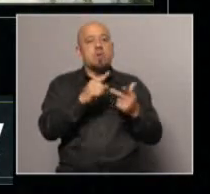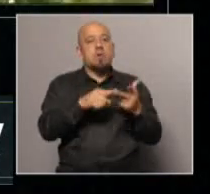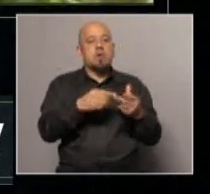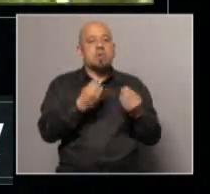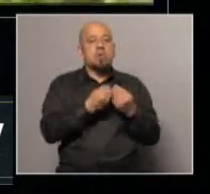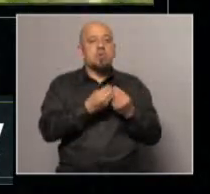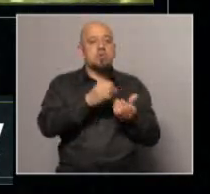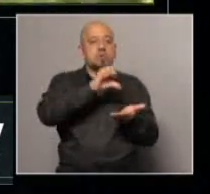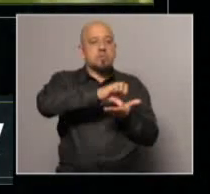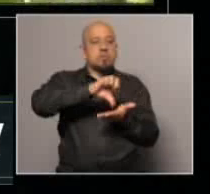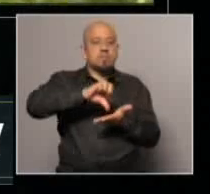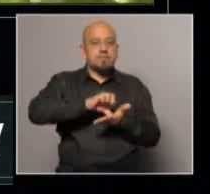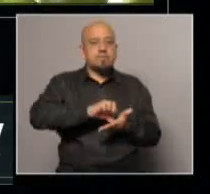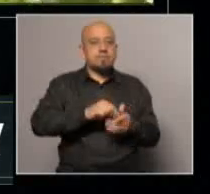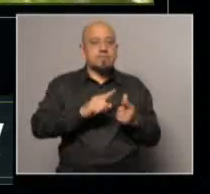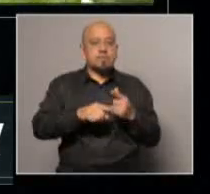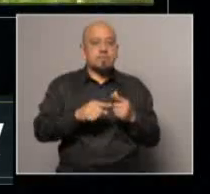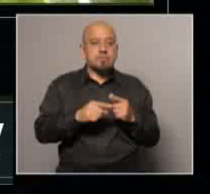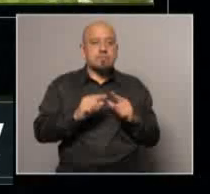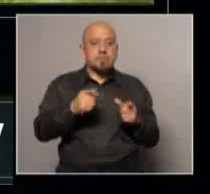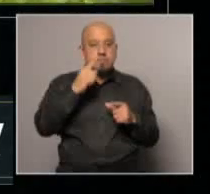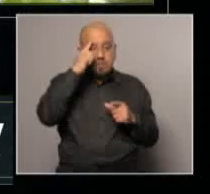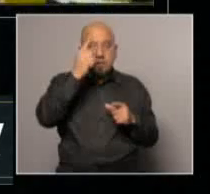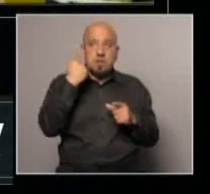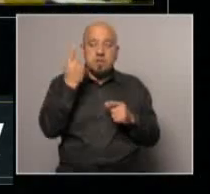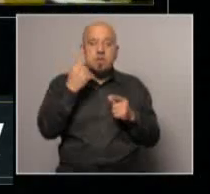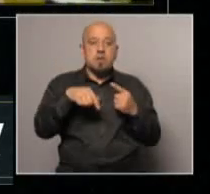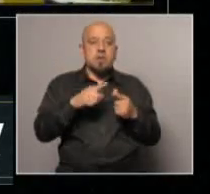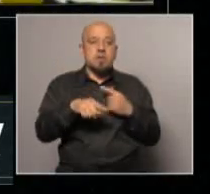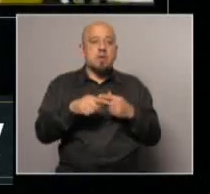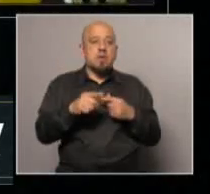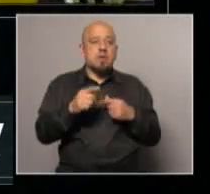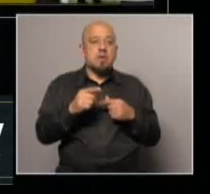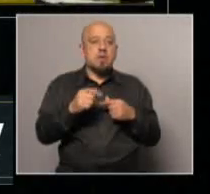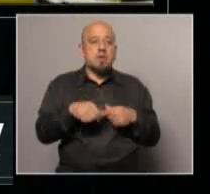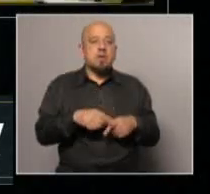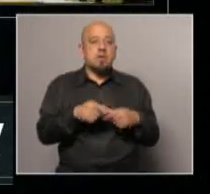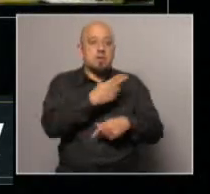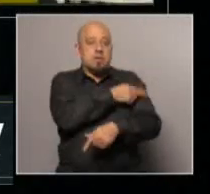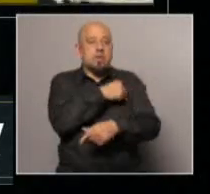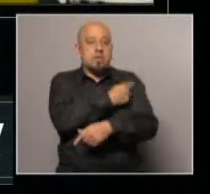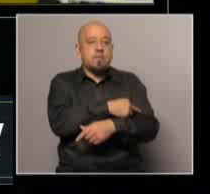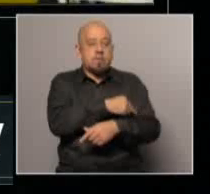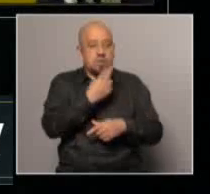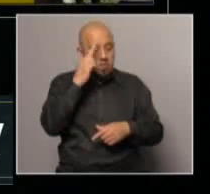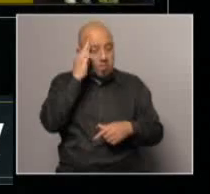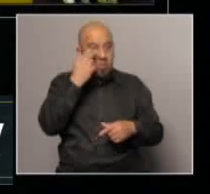países, ¿no? Como un activo global que andar vendiendo un poco de marihuana en la farmacia uruguaya,